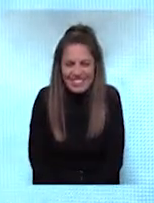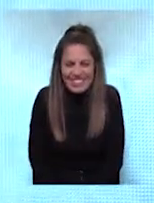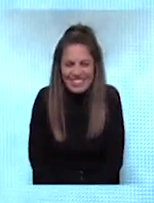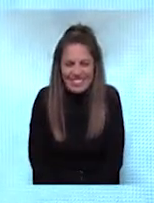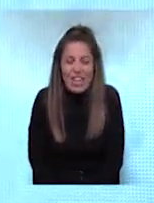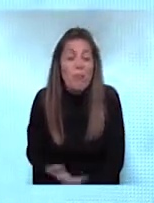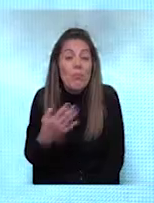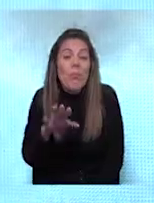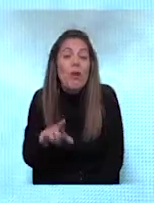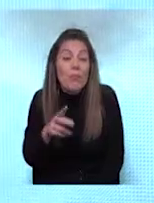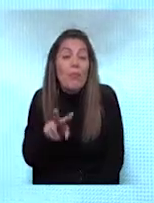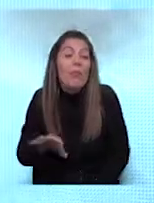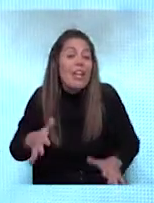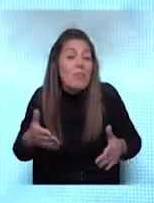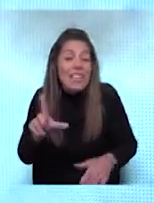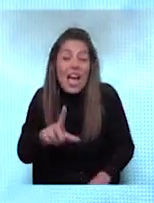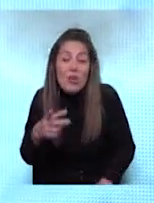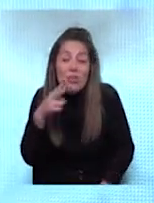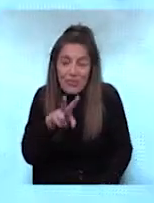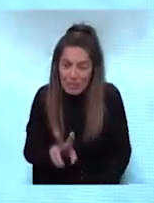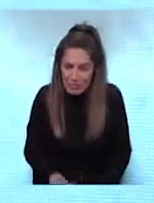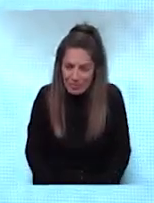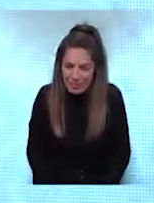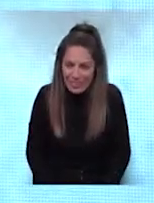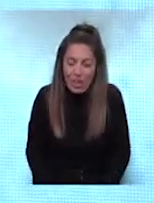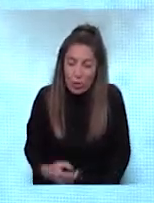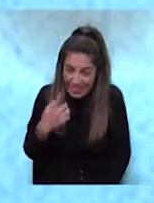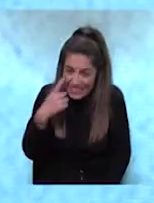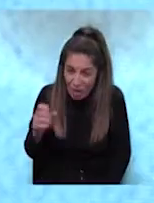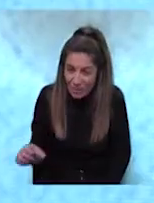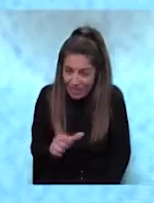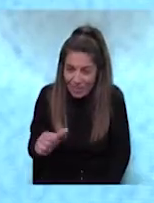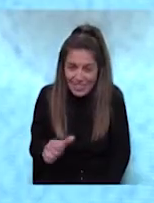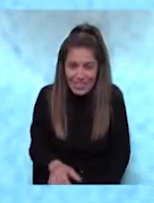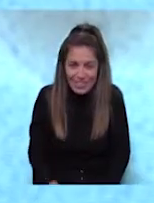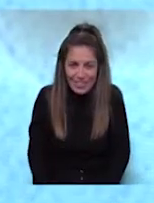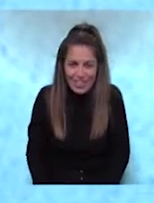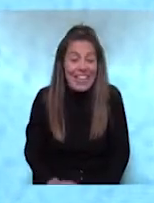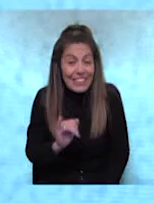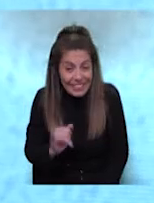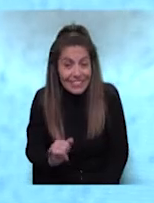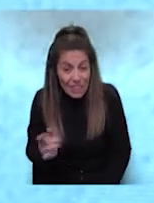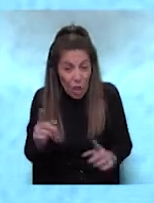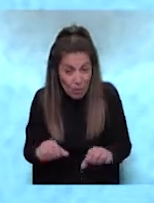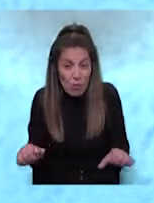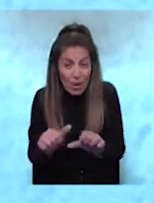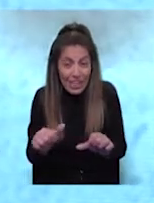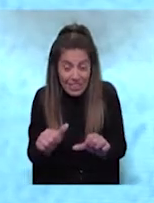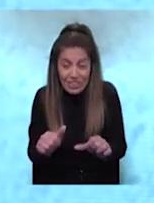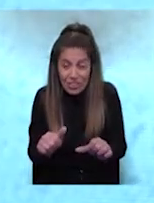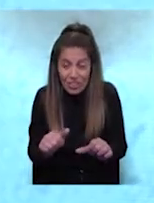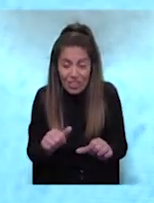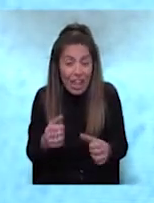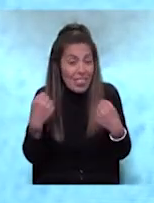Vamos a ver qué pasa. Para el lunes vemos. ¿Usted, pero usted te digo, se da cuenta lo que acaba de hacer? Sí, lo mismo que hacen